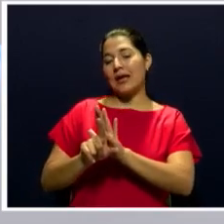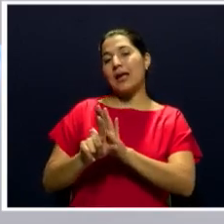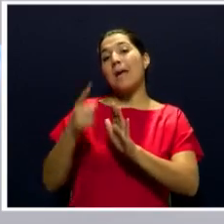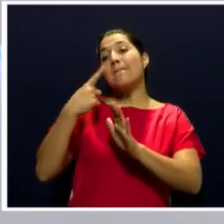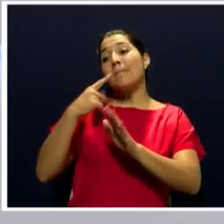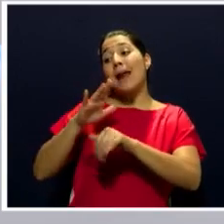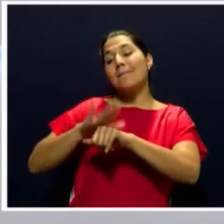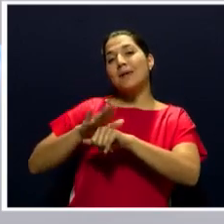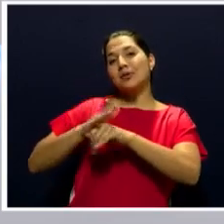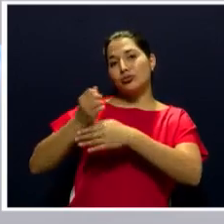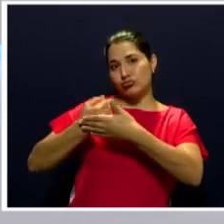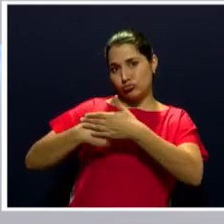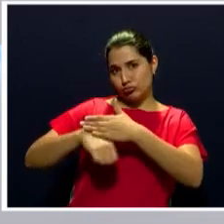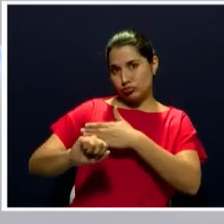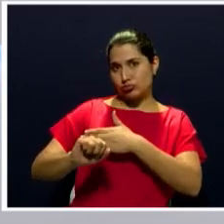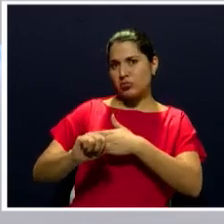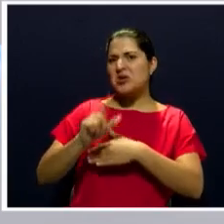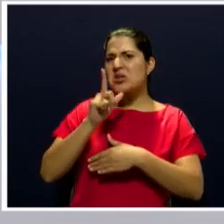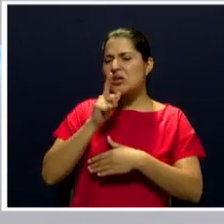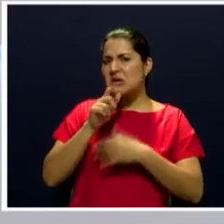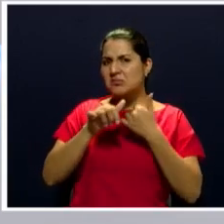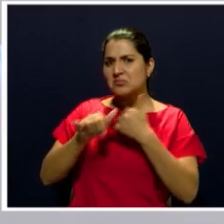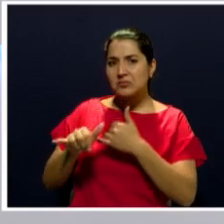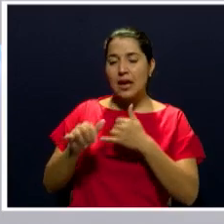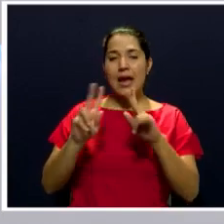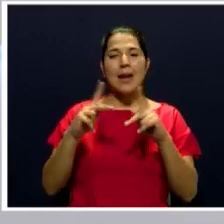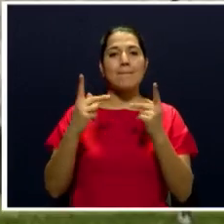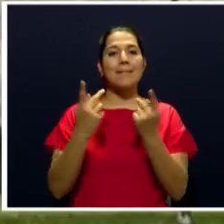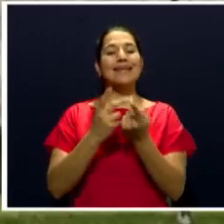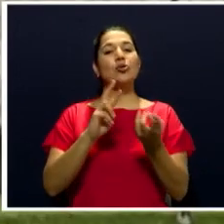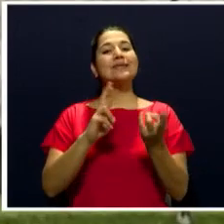la fracción de Restauración Nacional.